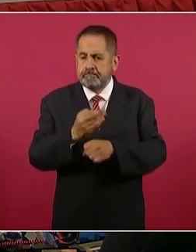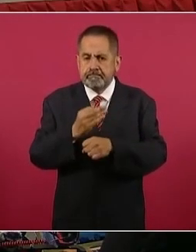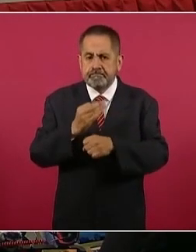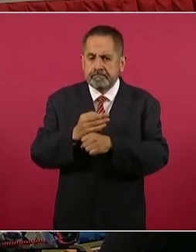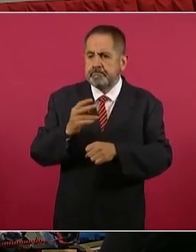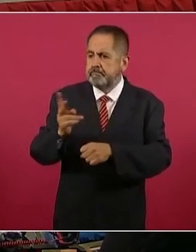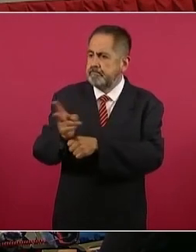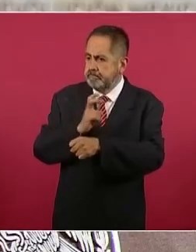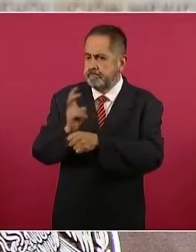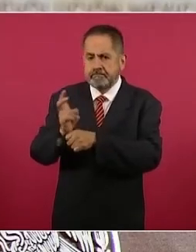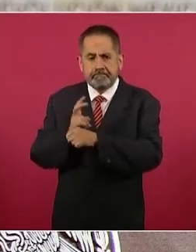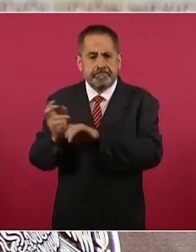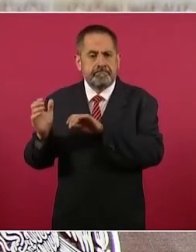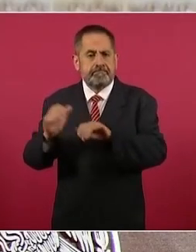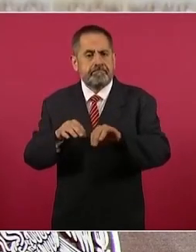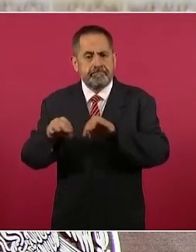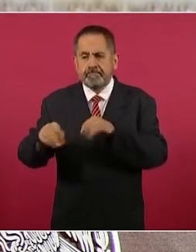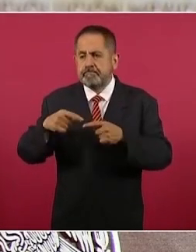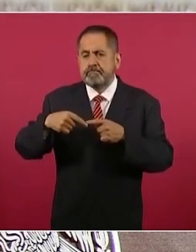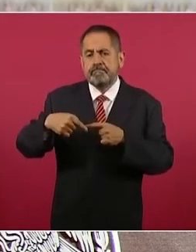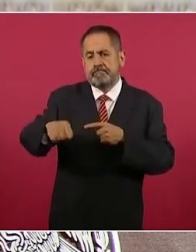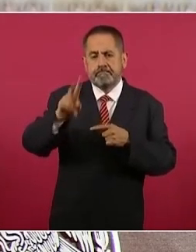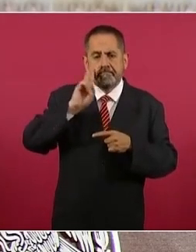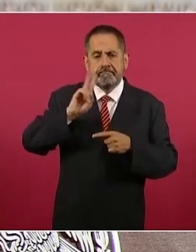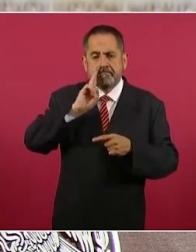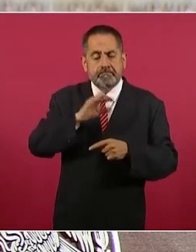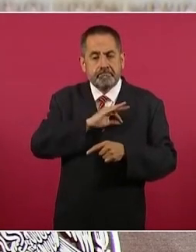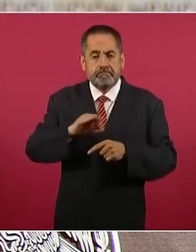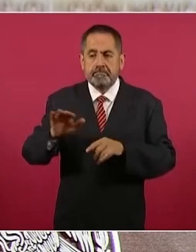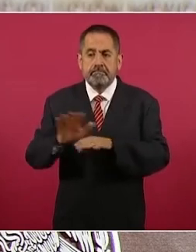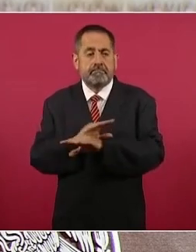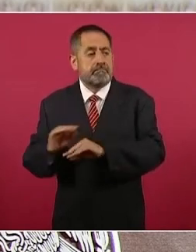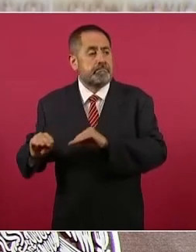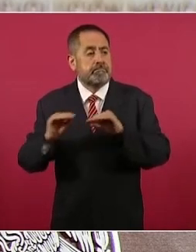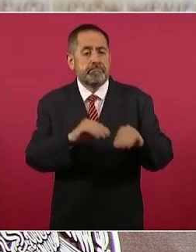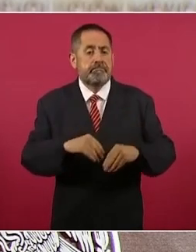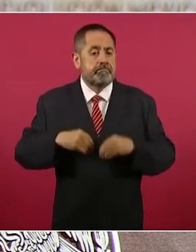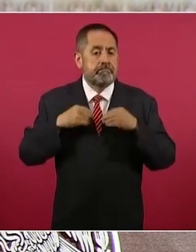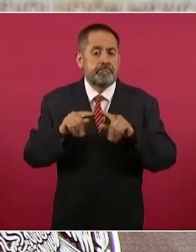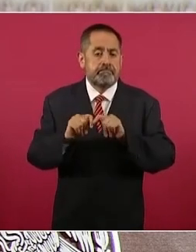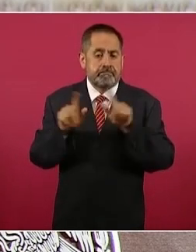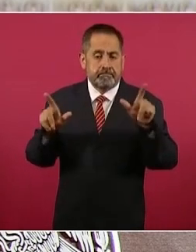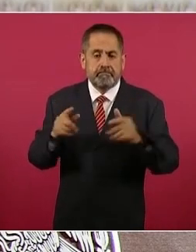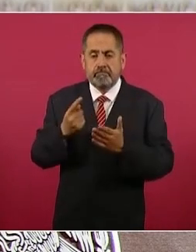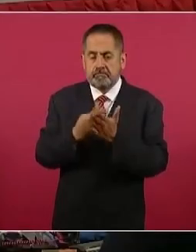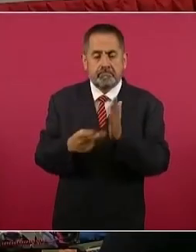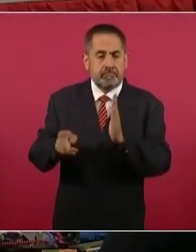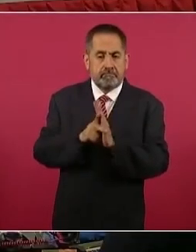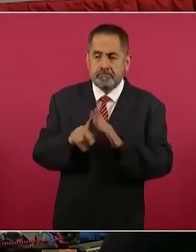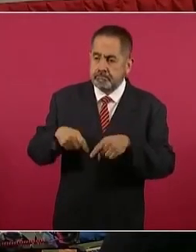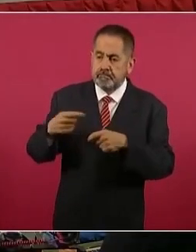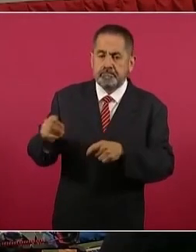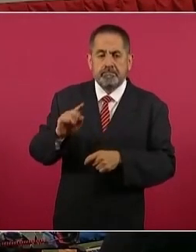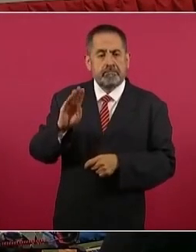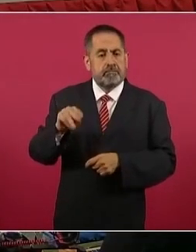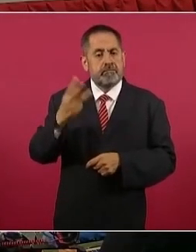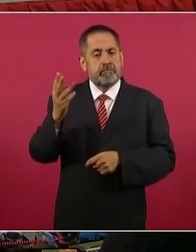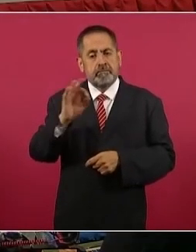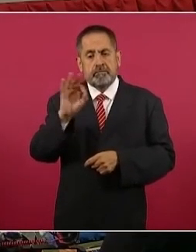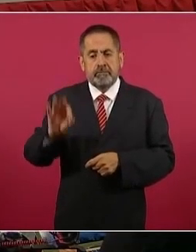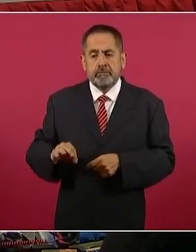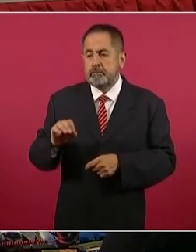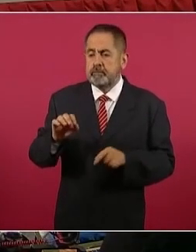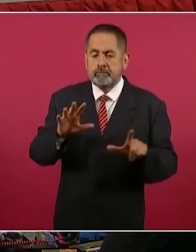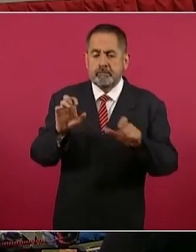nacional de contratación para el caso de tlaxcala y el proceso de basificación al 93% con 978